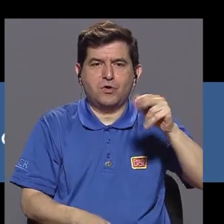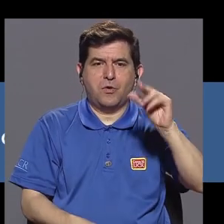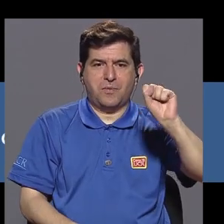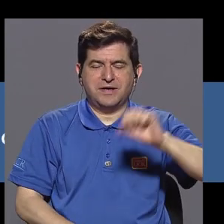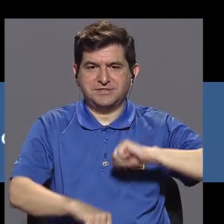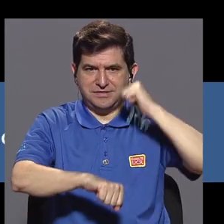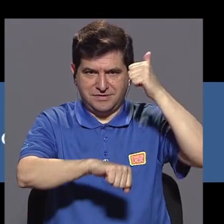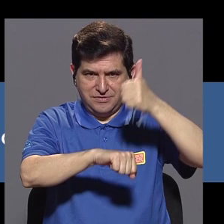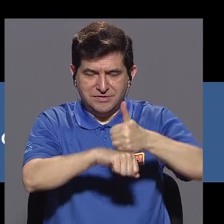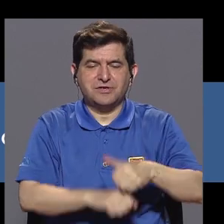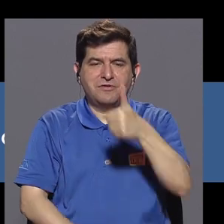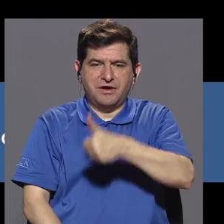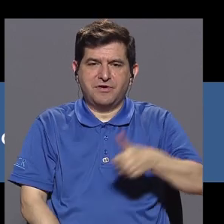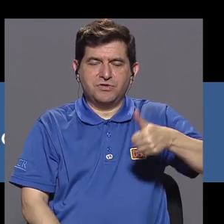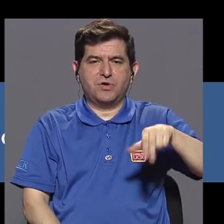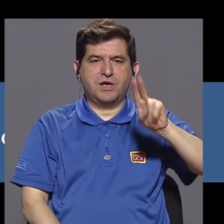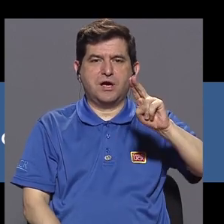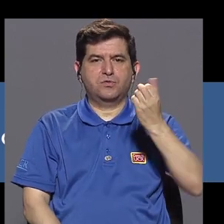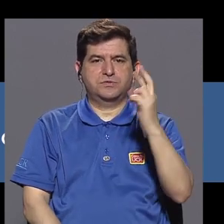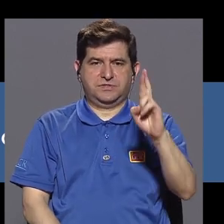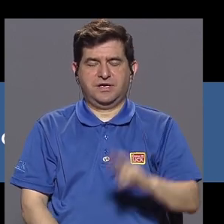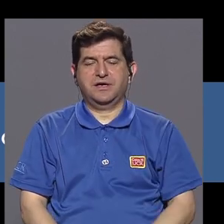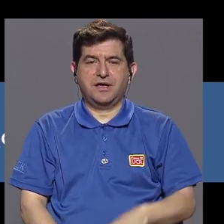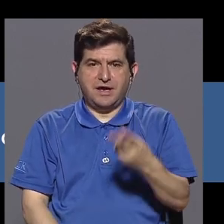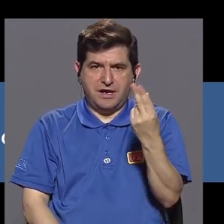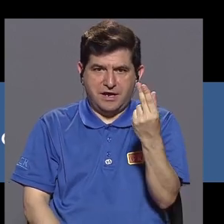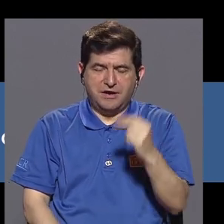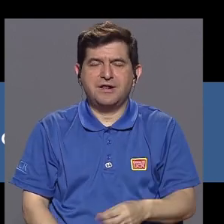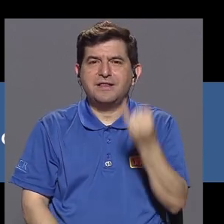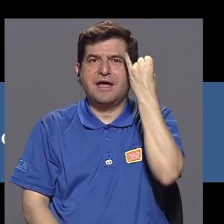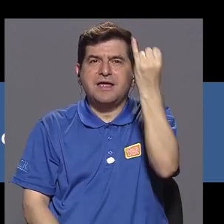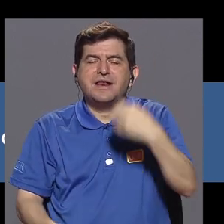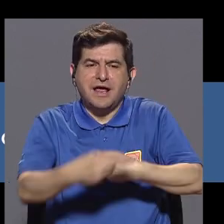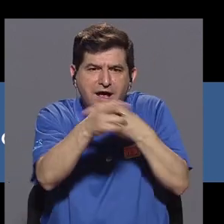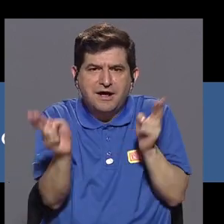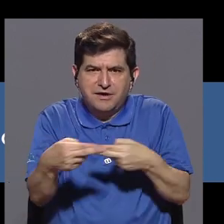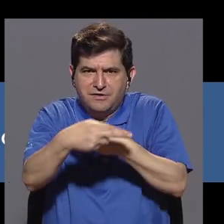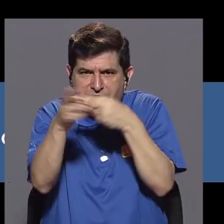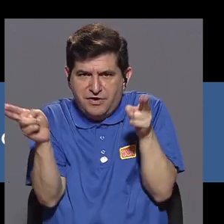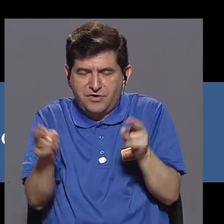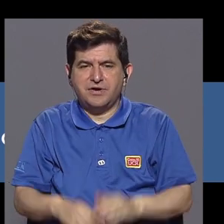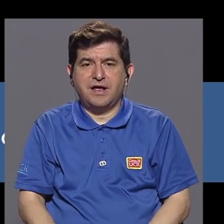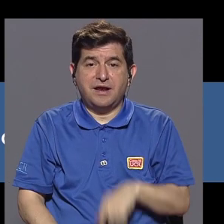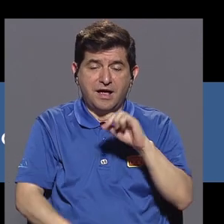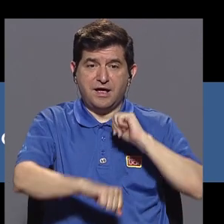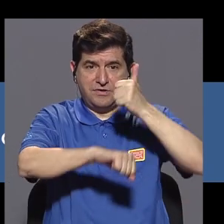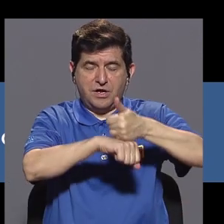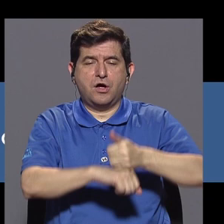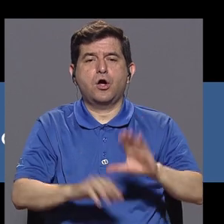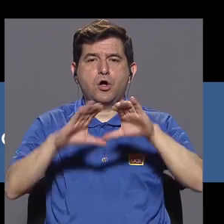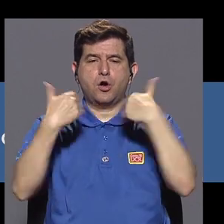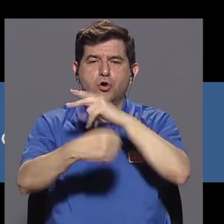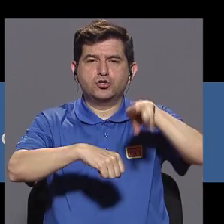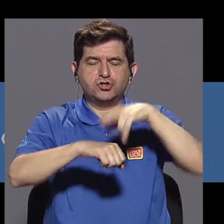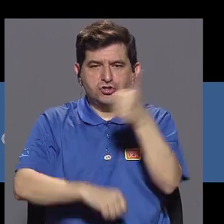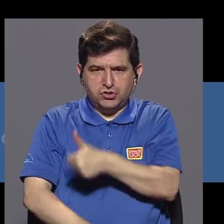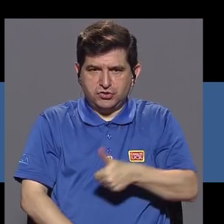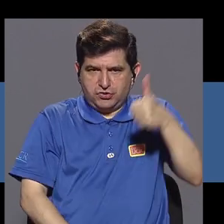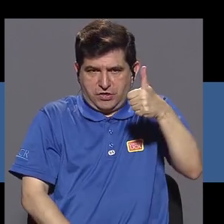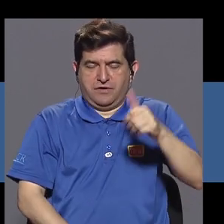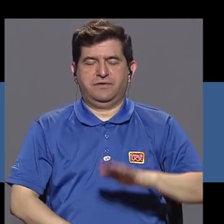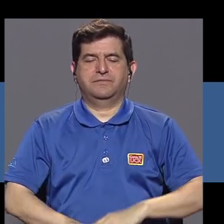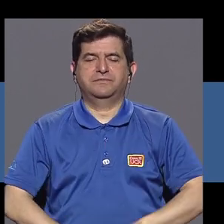la rectoría de la UCR y el dinero para la iniciativa de regionalización es asignado por el Consejo Nacional de Rectores,